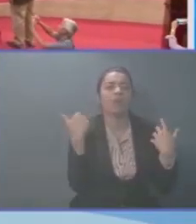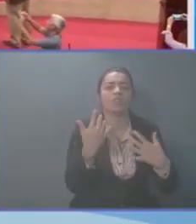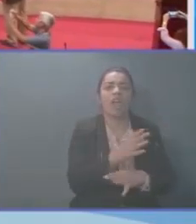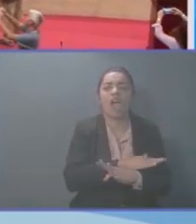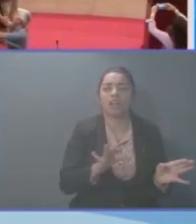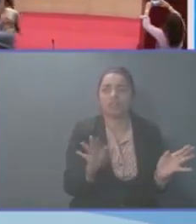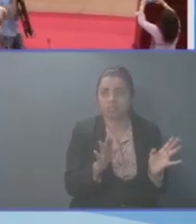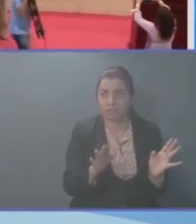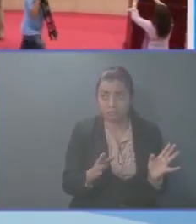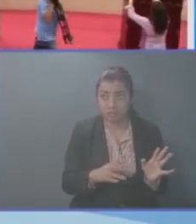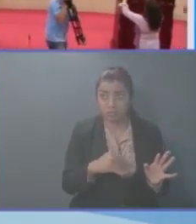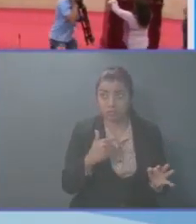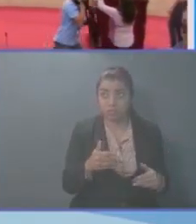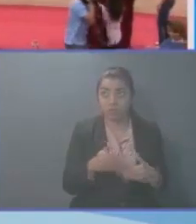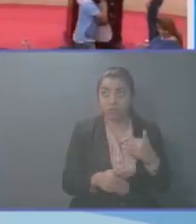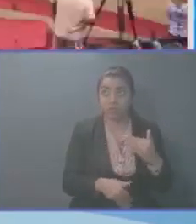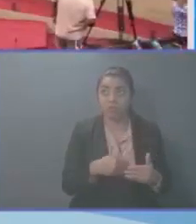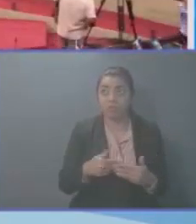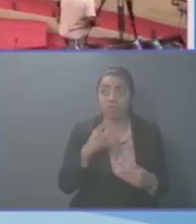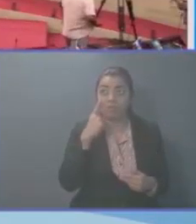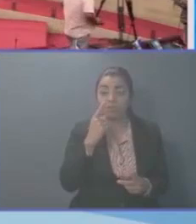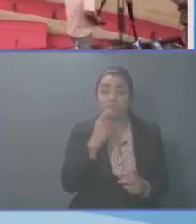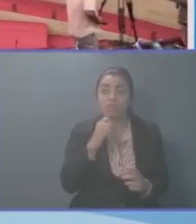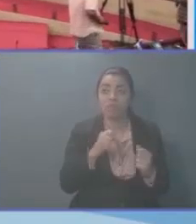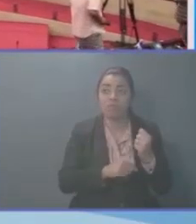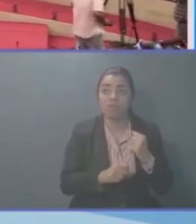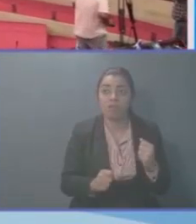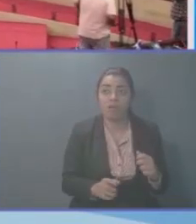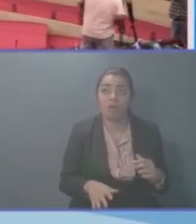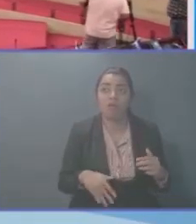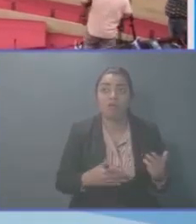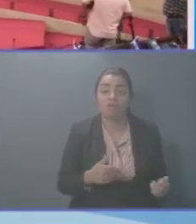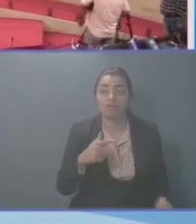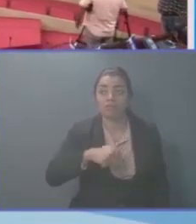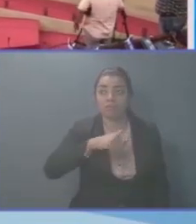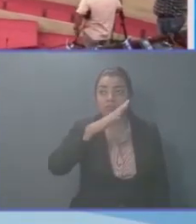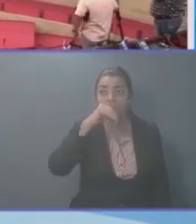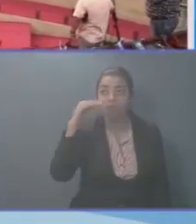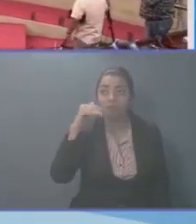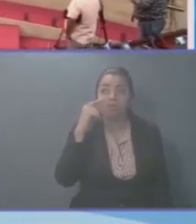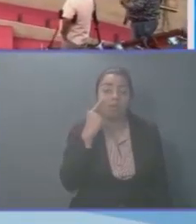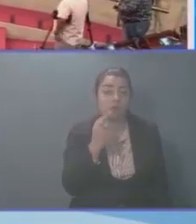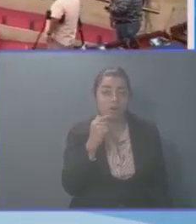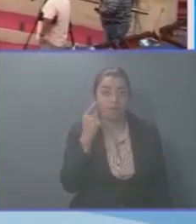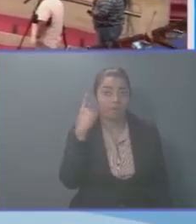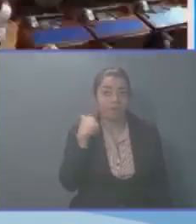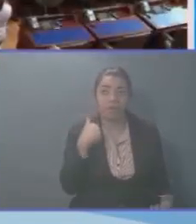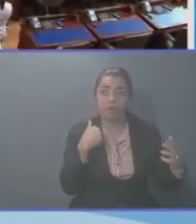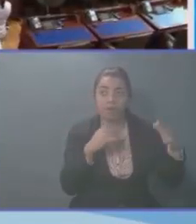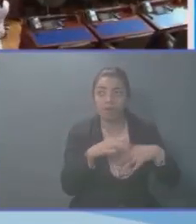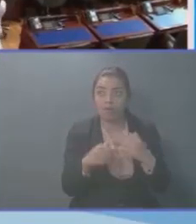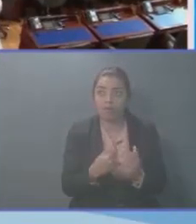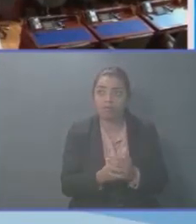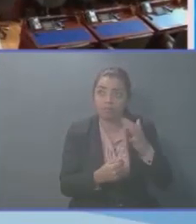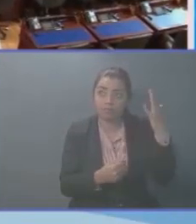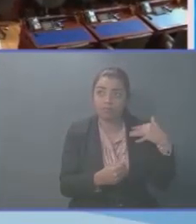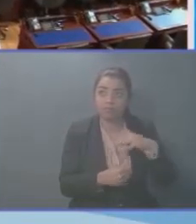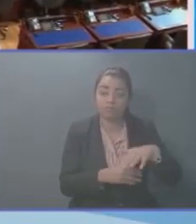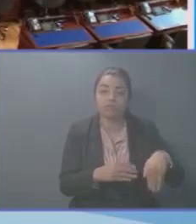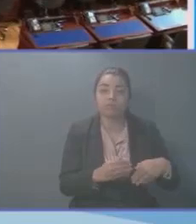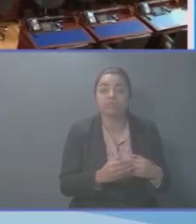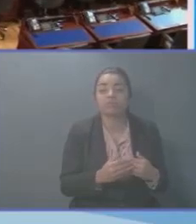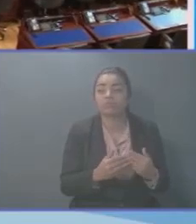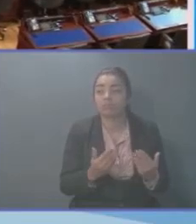ahí. No, esto trae sus consecuencias, y las trae para el país y para todos y todas. No solamente es que la